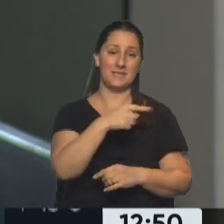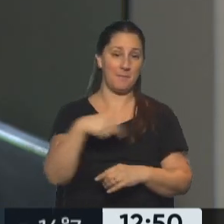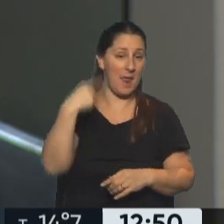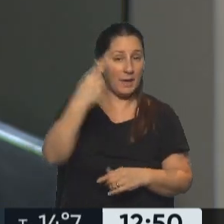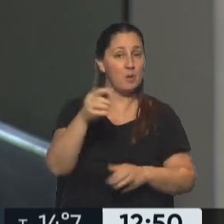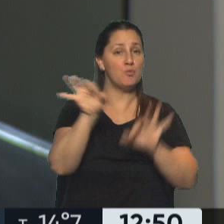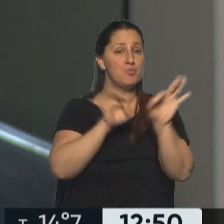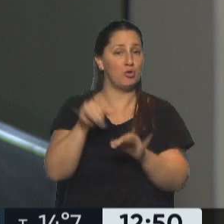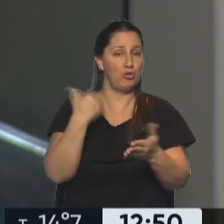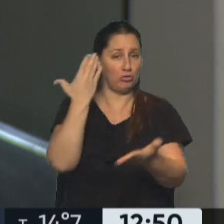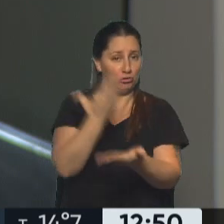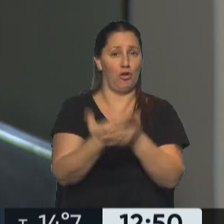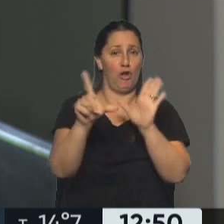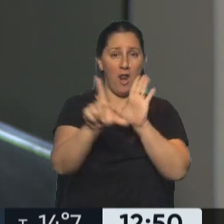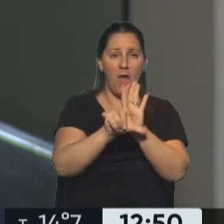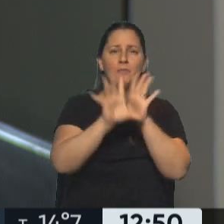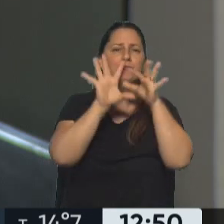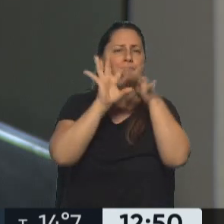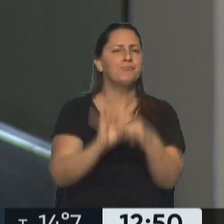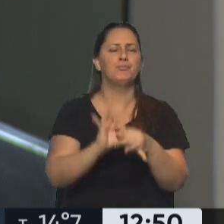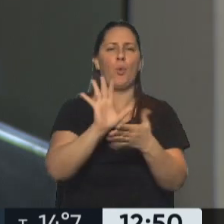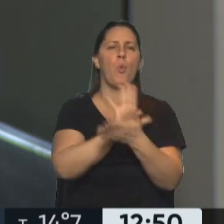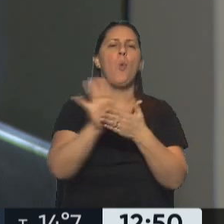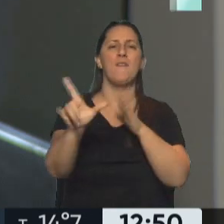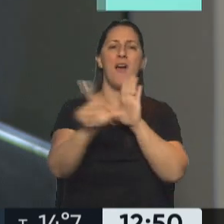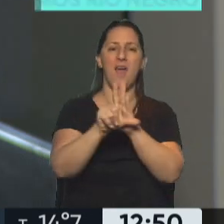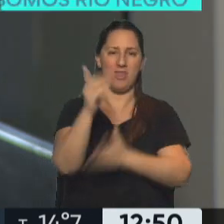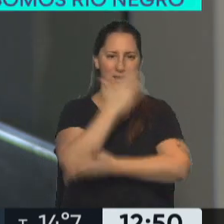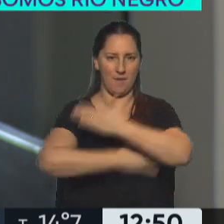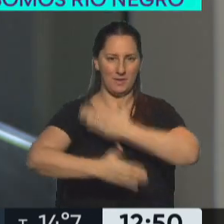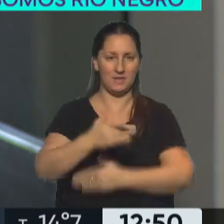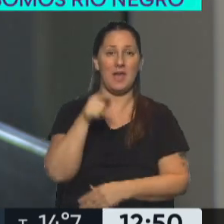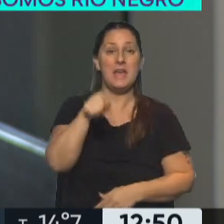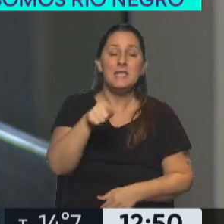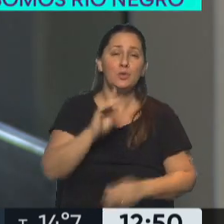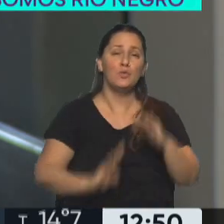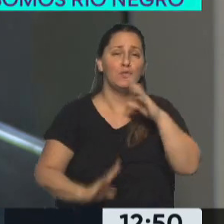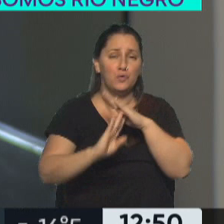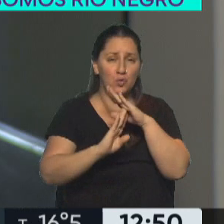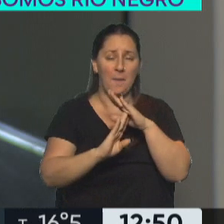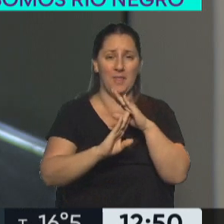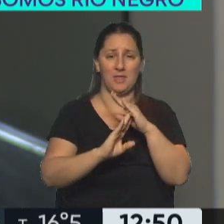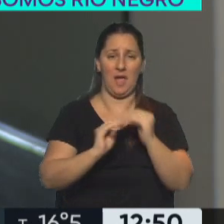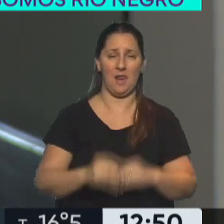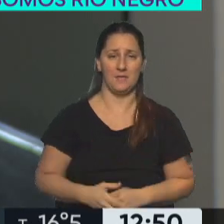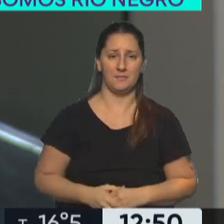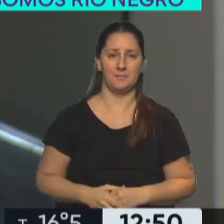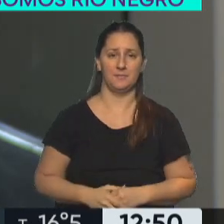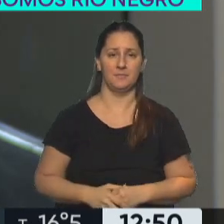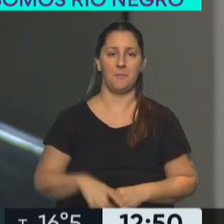presentará el proyecto de ley que tiene que ver con la nueva ley de discapacidad. Creo que es el elemento central y el que mantiene más